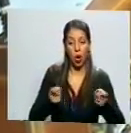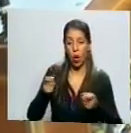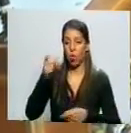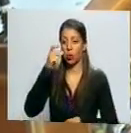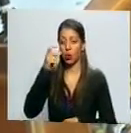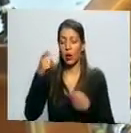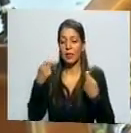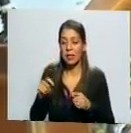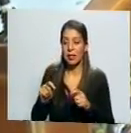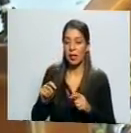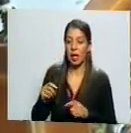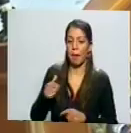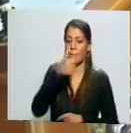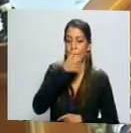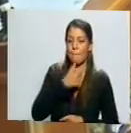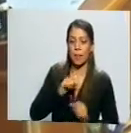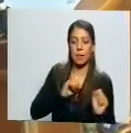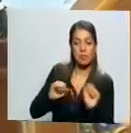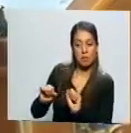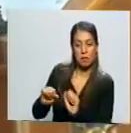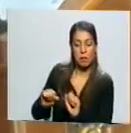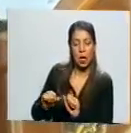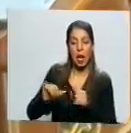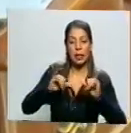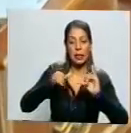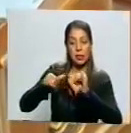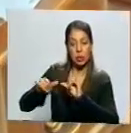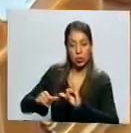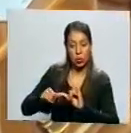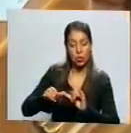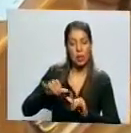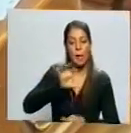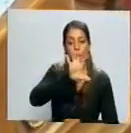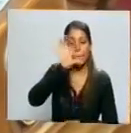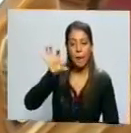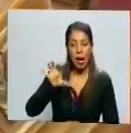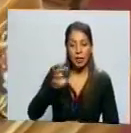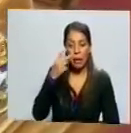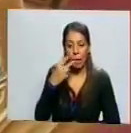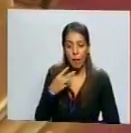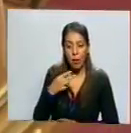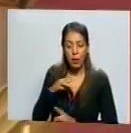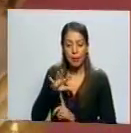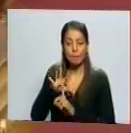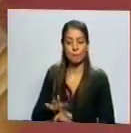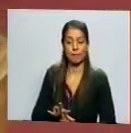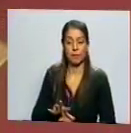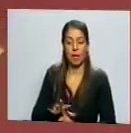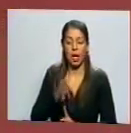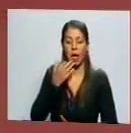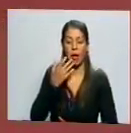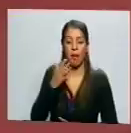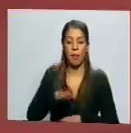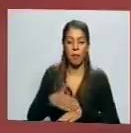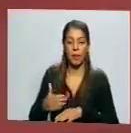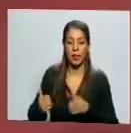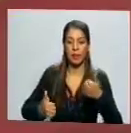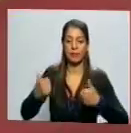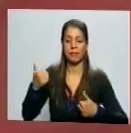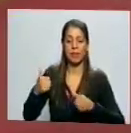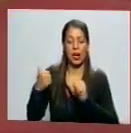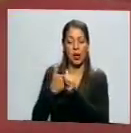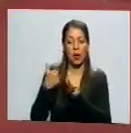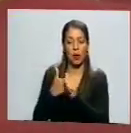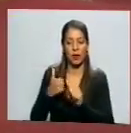neoliberalismo. Estaban matando y matan a la industria de los pueblos, porque no se hace competitiva ni en calidad ni en precio.